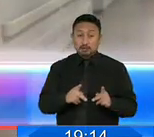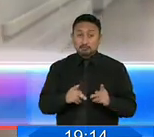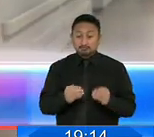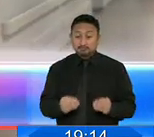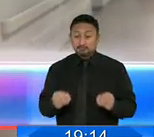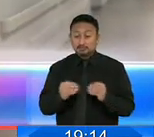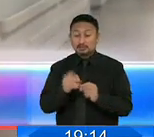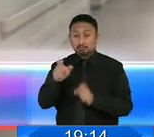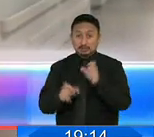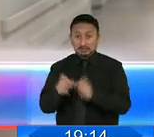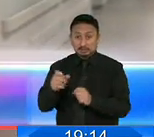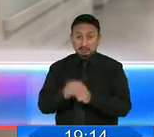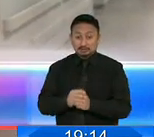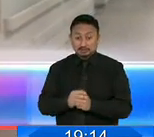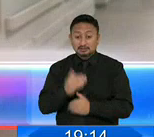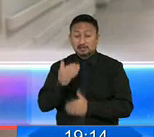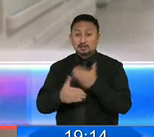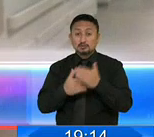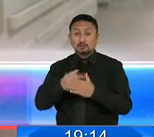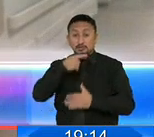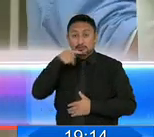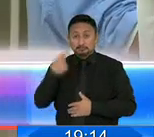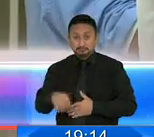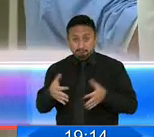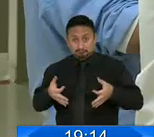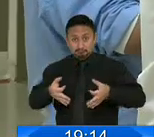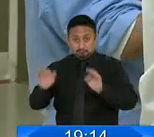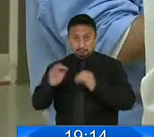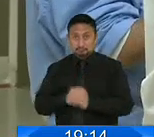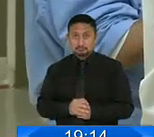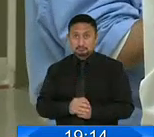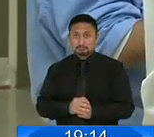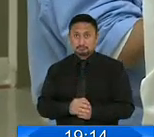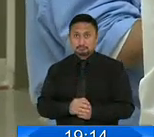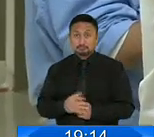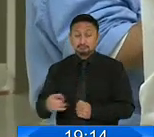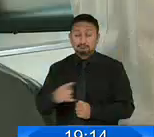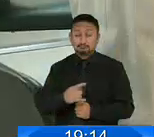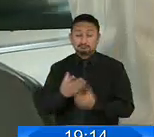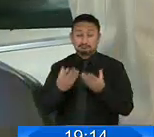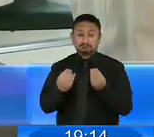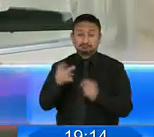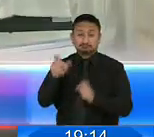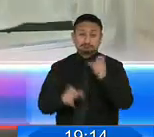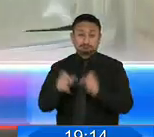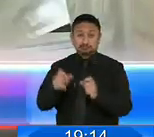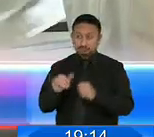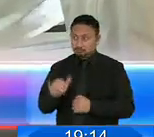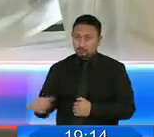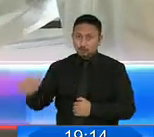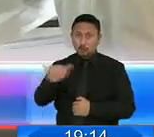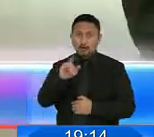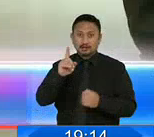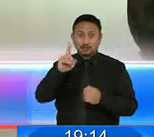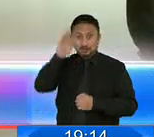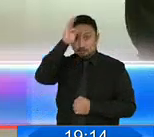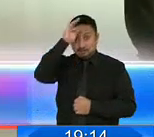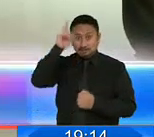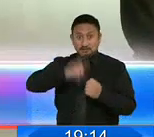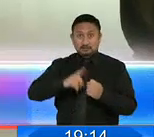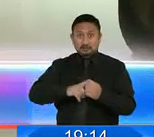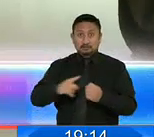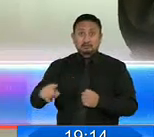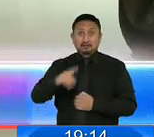están contagiadas después del feriado de carnaval. Una ola de pacientes que se va replicando en otras casas de salud de la capital, como en el Hospital